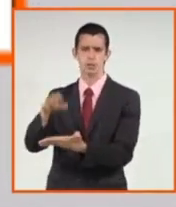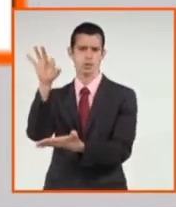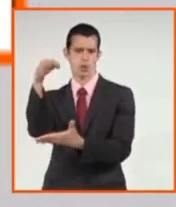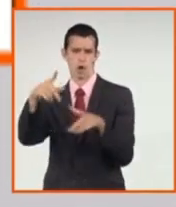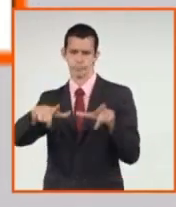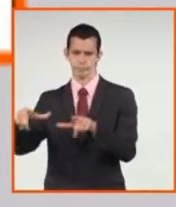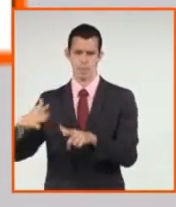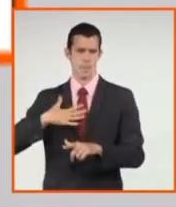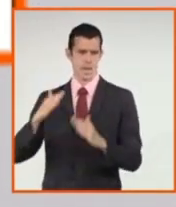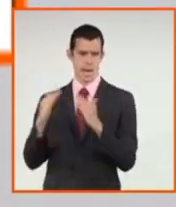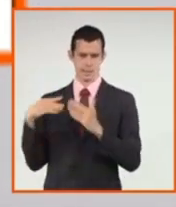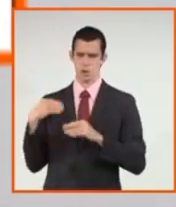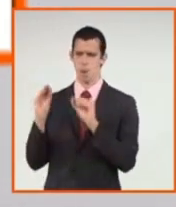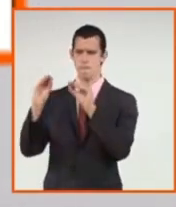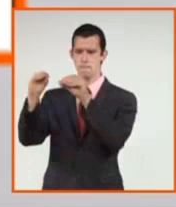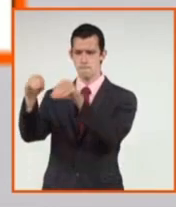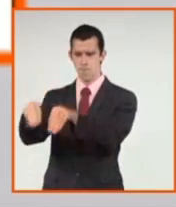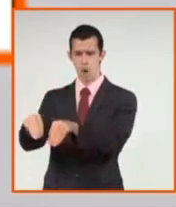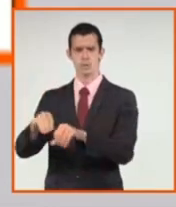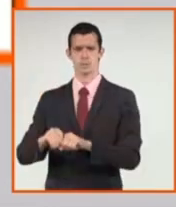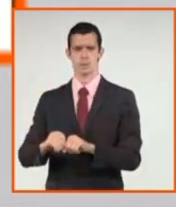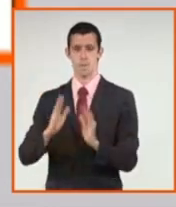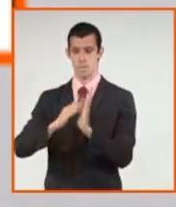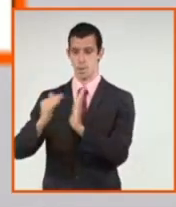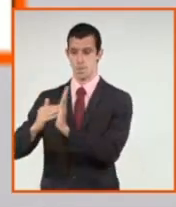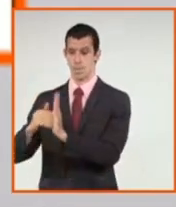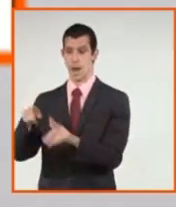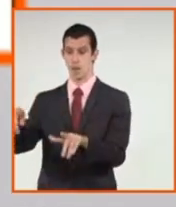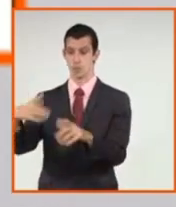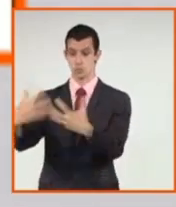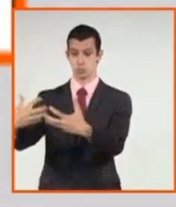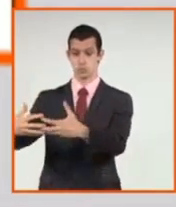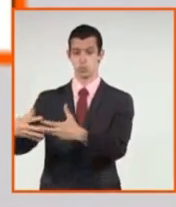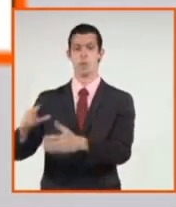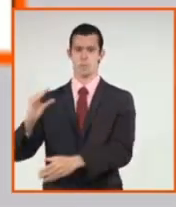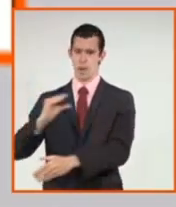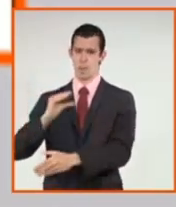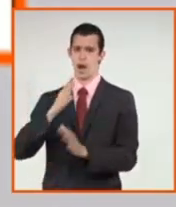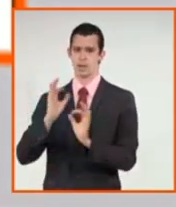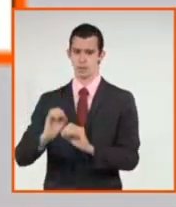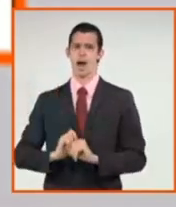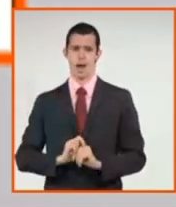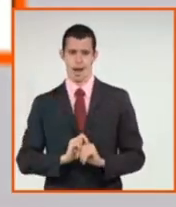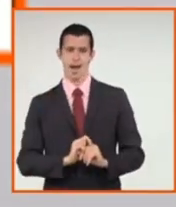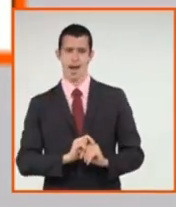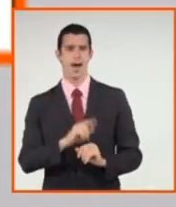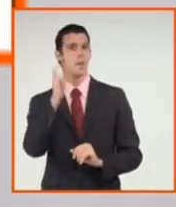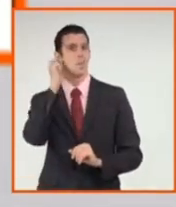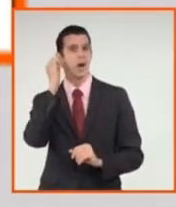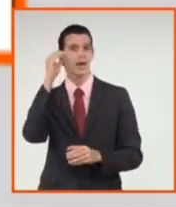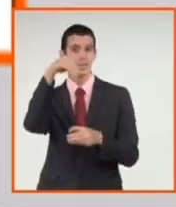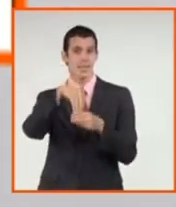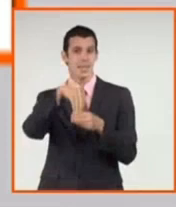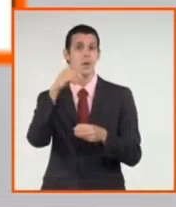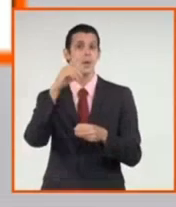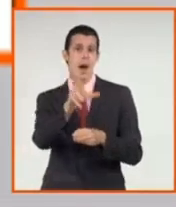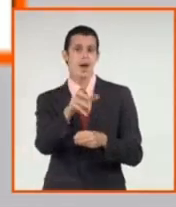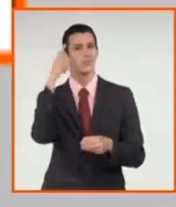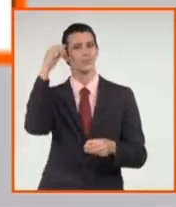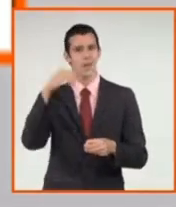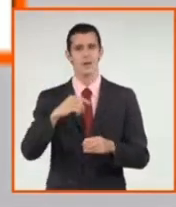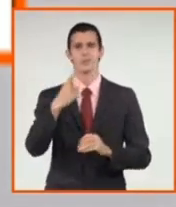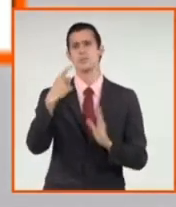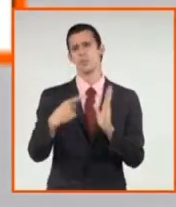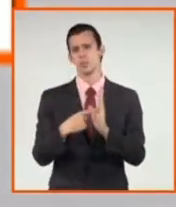0.5 kilo watt pero puede contratar la potencia que a partir de la unidad de financiamiento que tenga el consumidor y